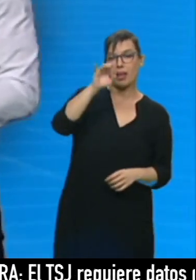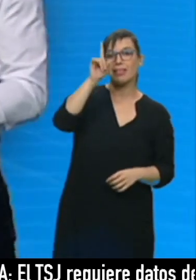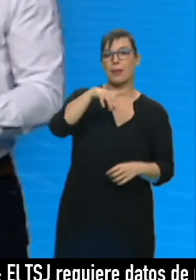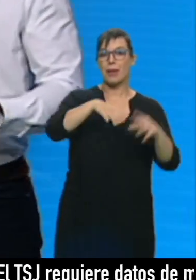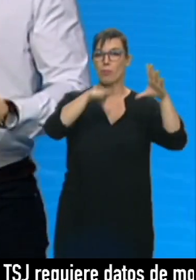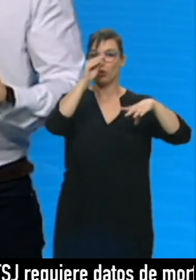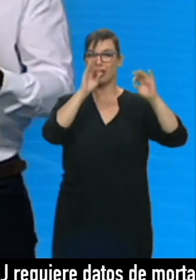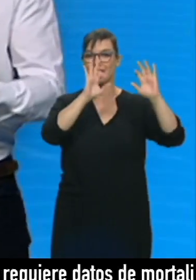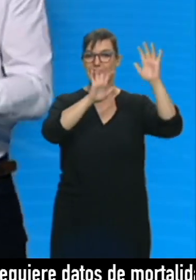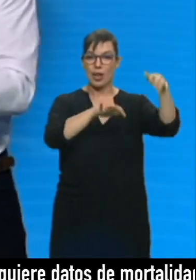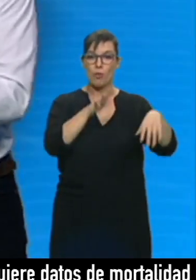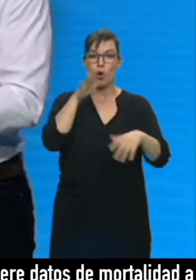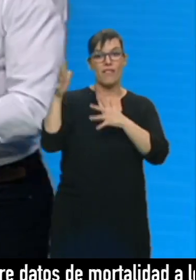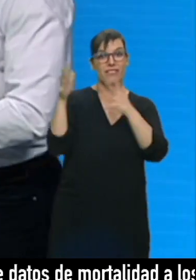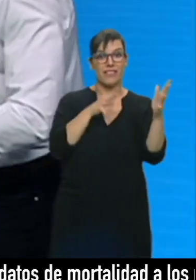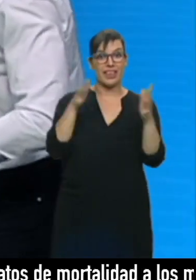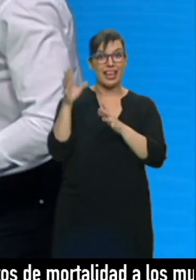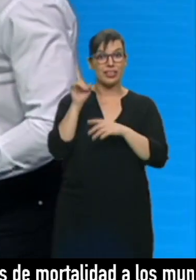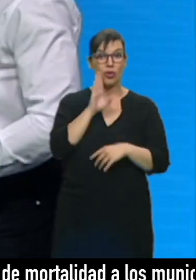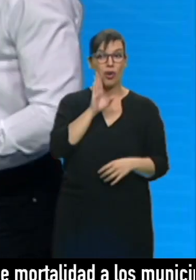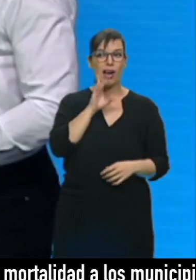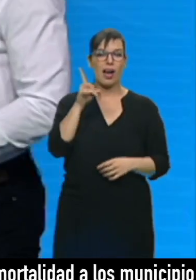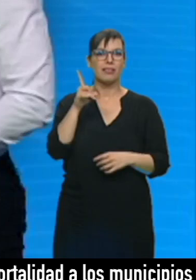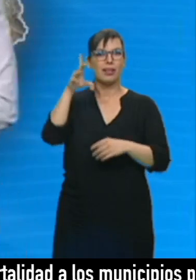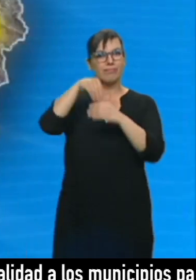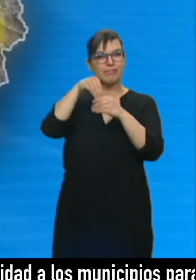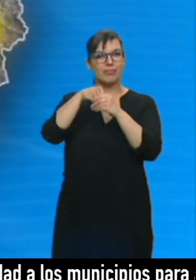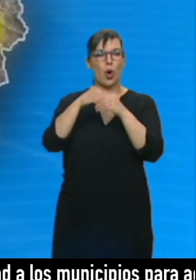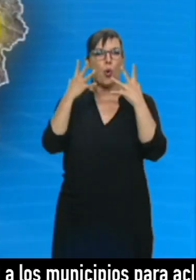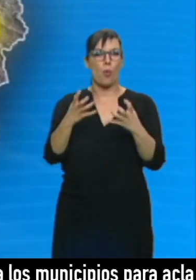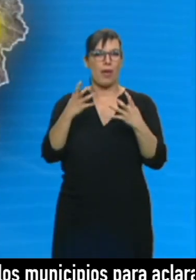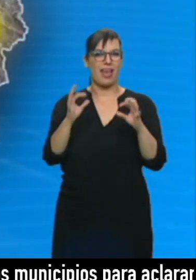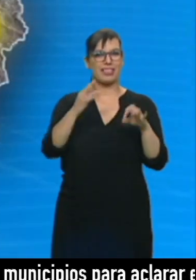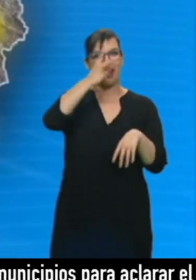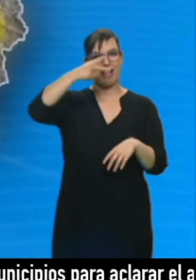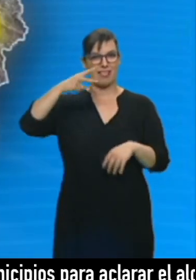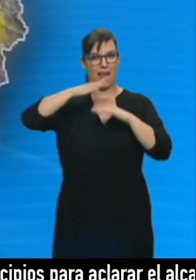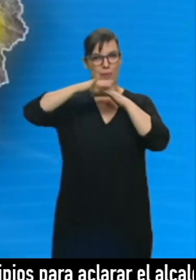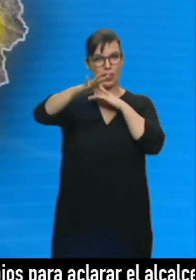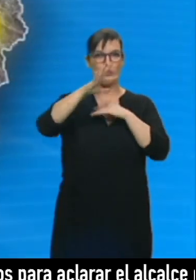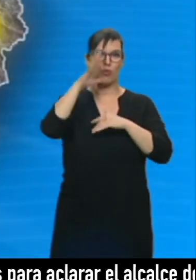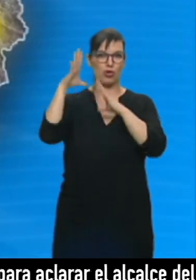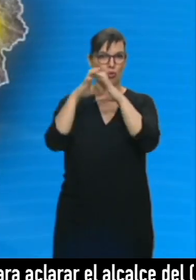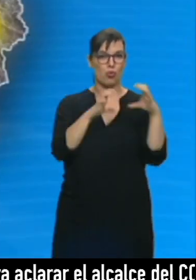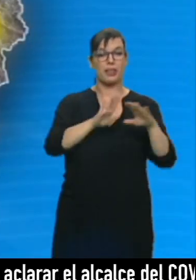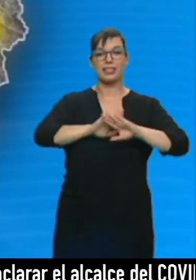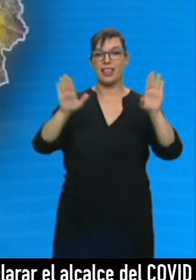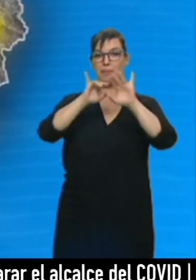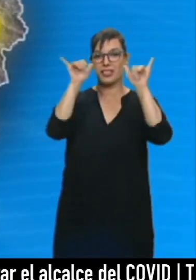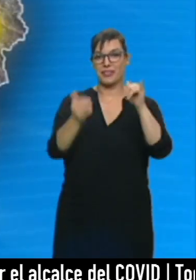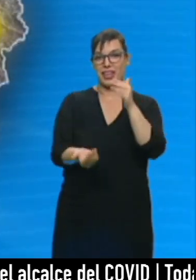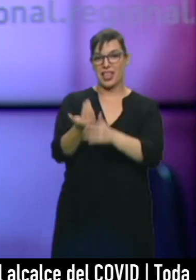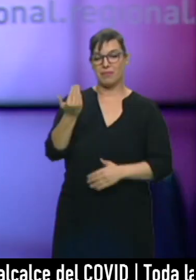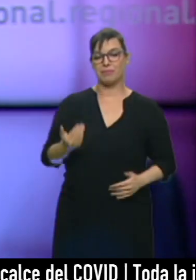montañosas de León. Y es que ese viento del noreste llega cargado de humedad desde el Cantábrico y es el que nos arrastra esas nubes. Esto es todo. Que pasen un feliz día.